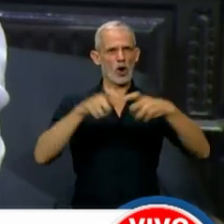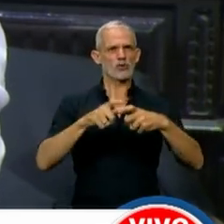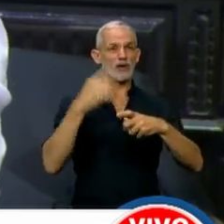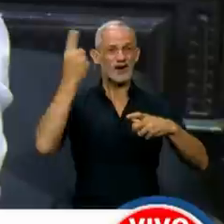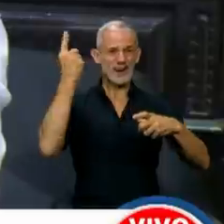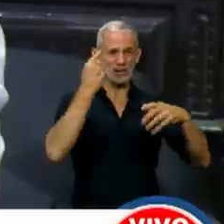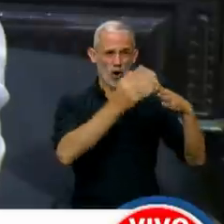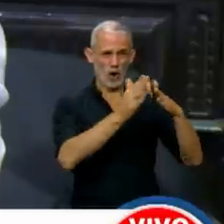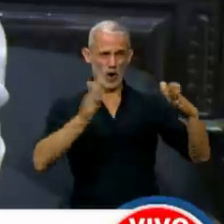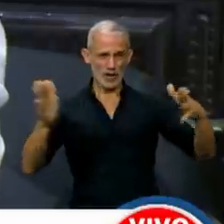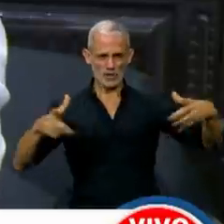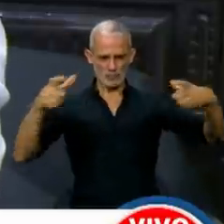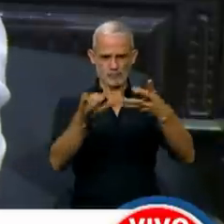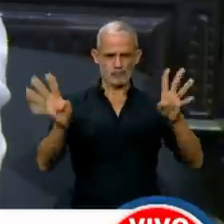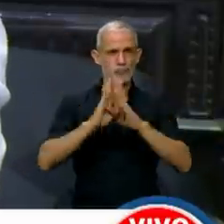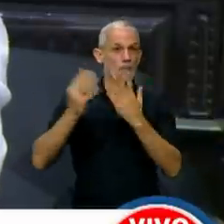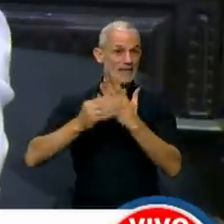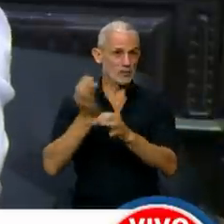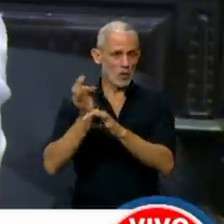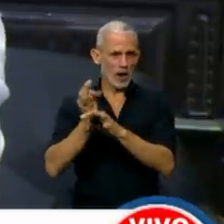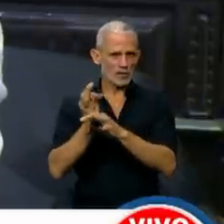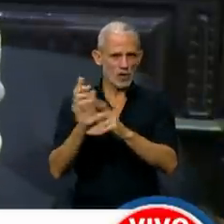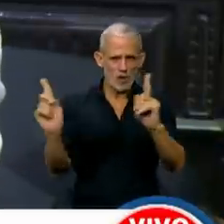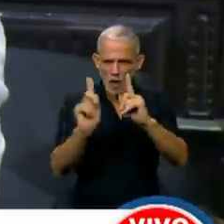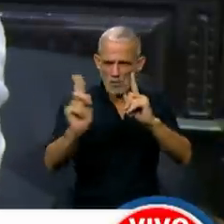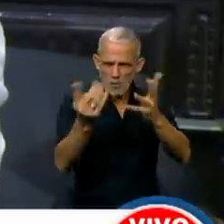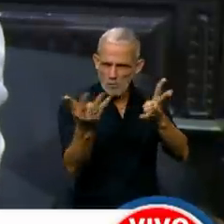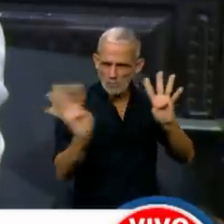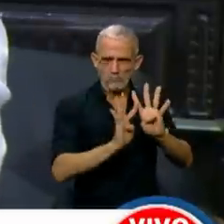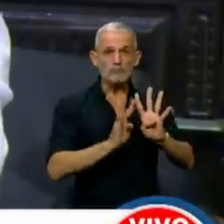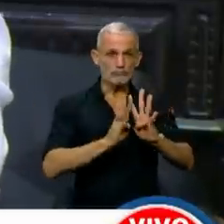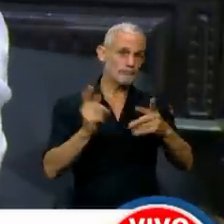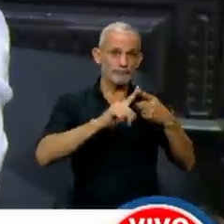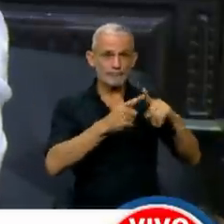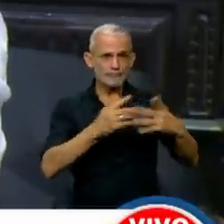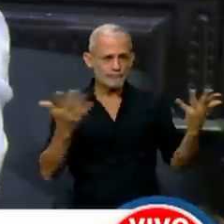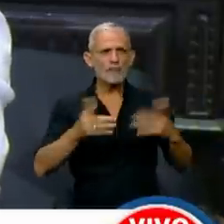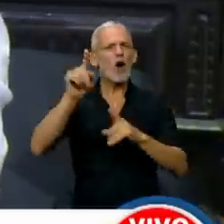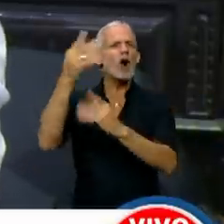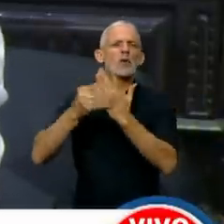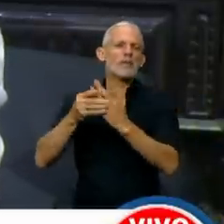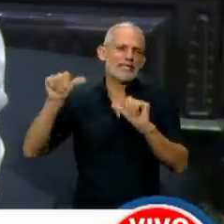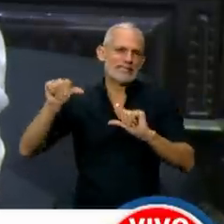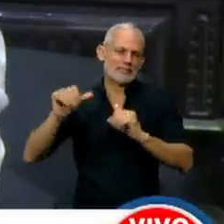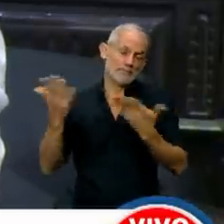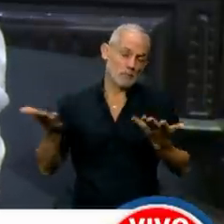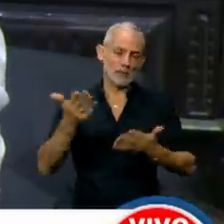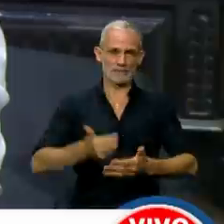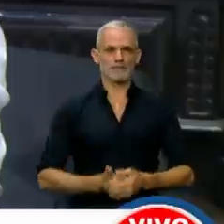que viene teniendo con el ministro de educación así como no se pudo hacer con otros ministros